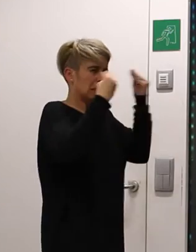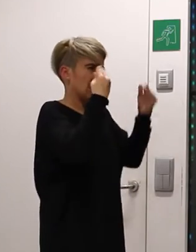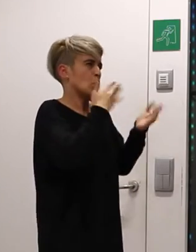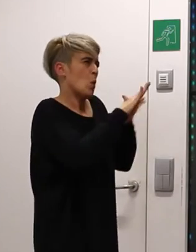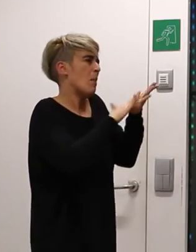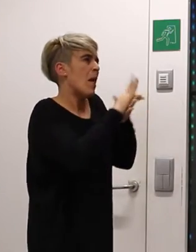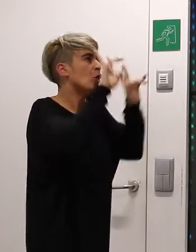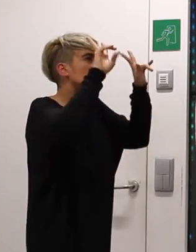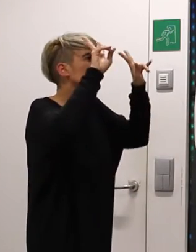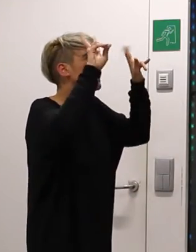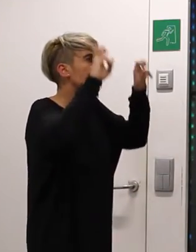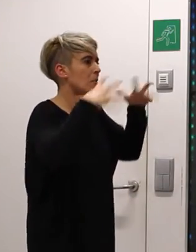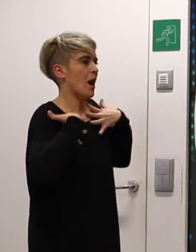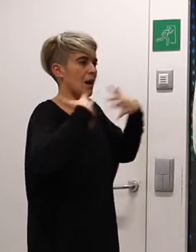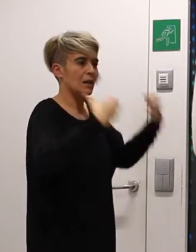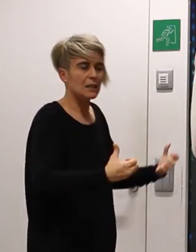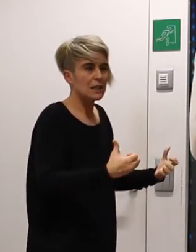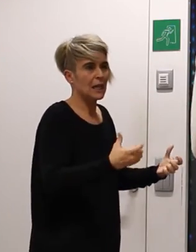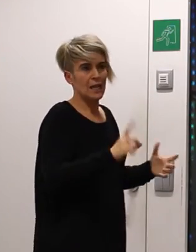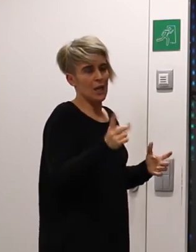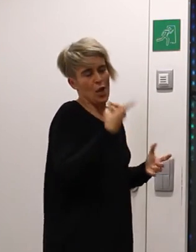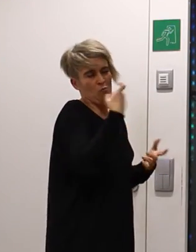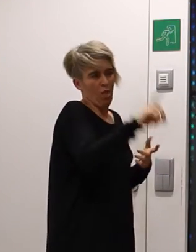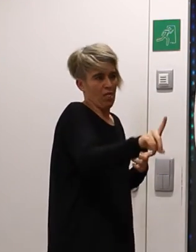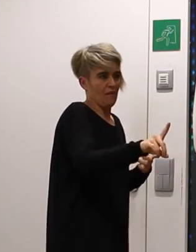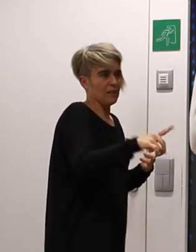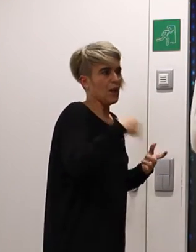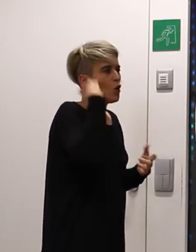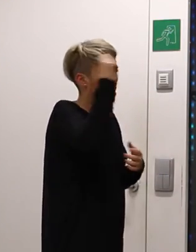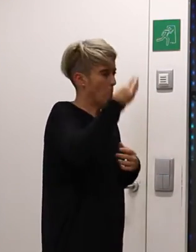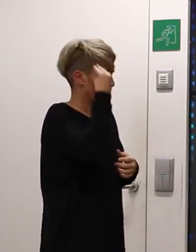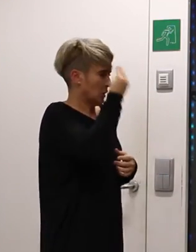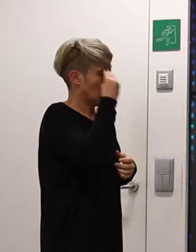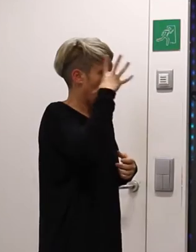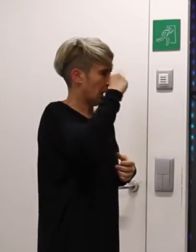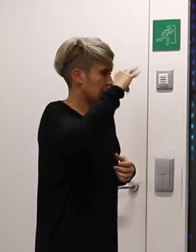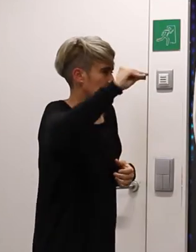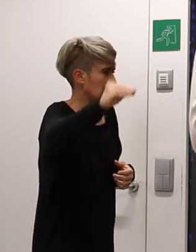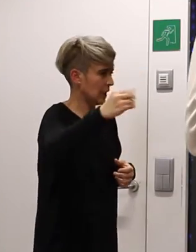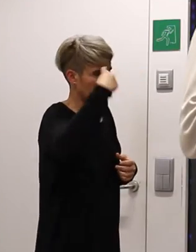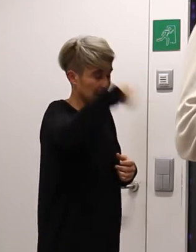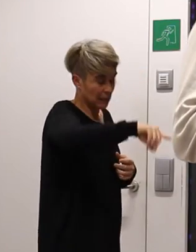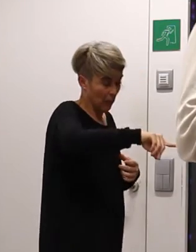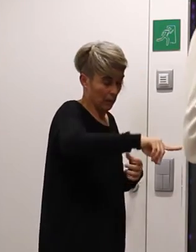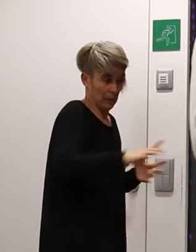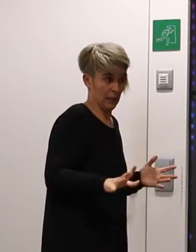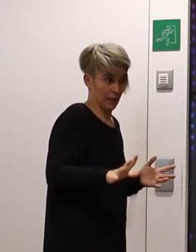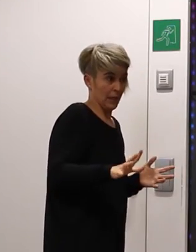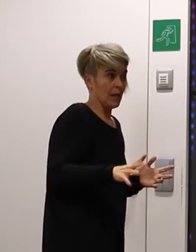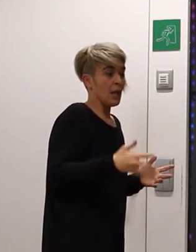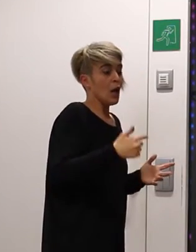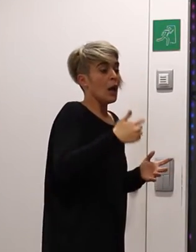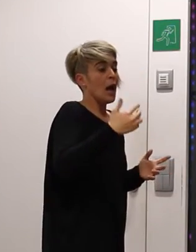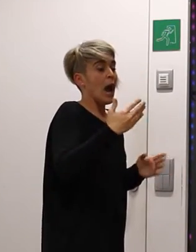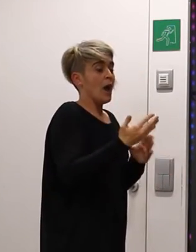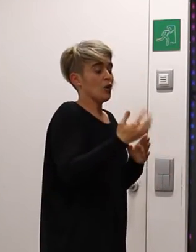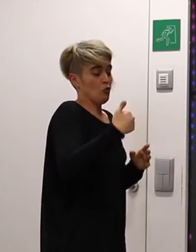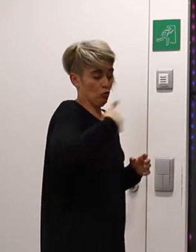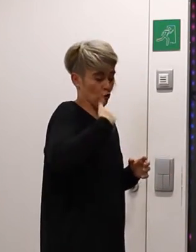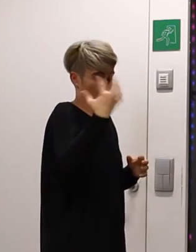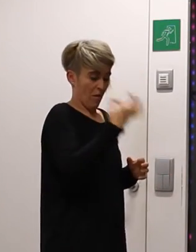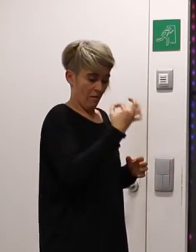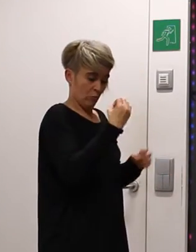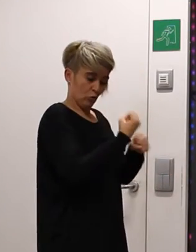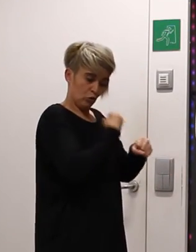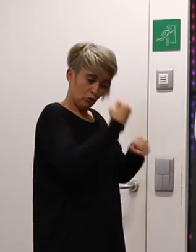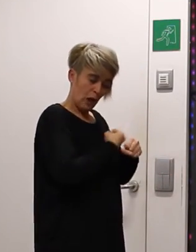Creo que no es necesario, sois lo suficientemente inteligentes como para entender que si no hacemos nada distinto, creo que esto ya lo decía Einstein, si